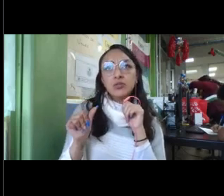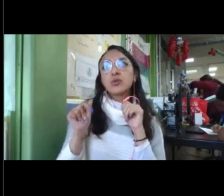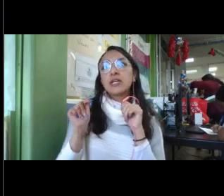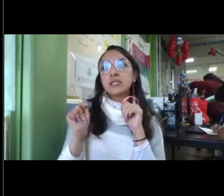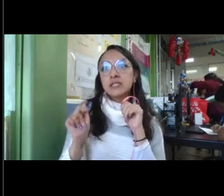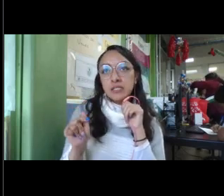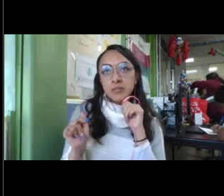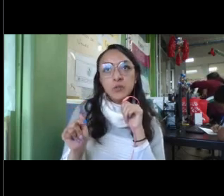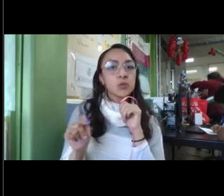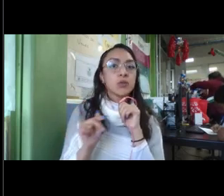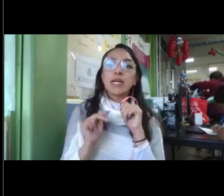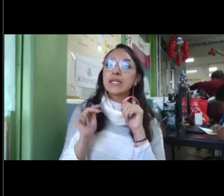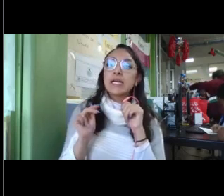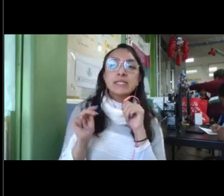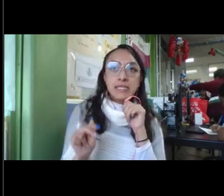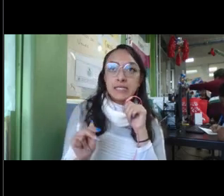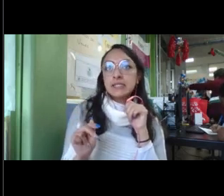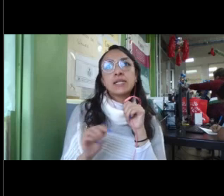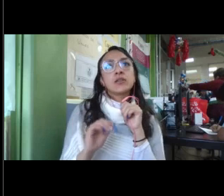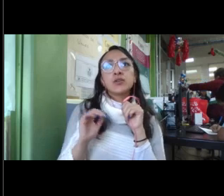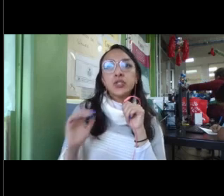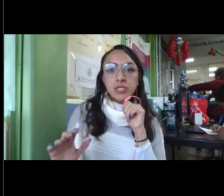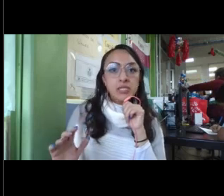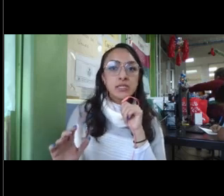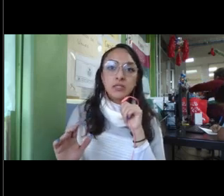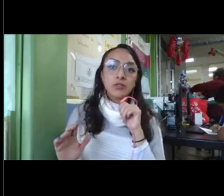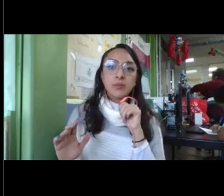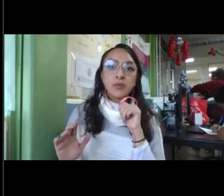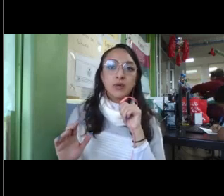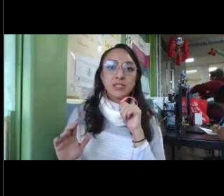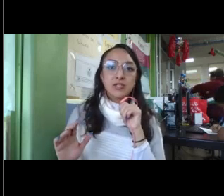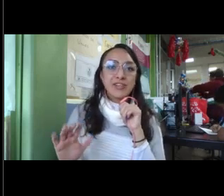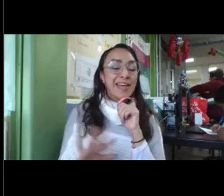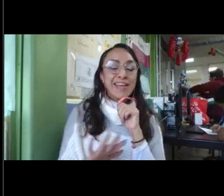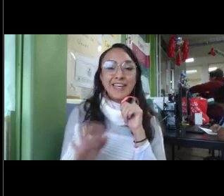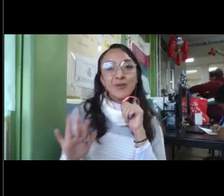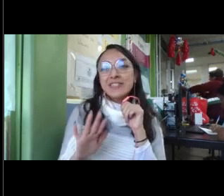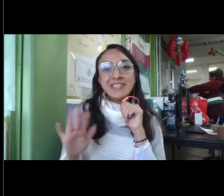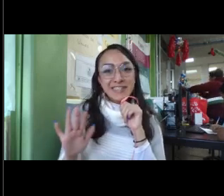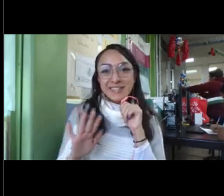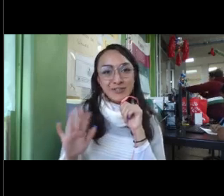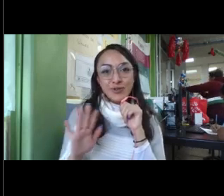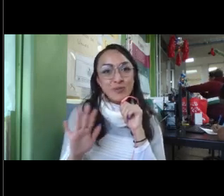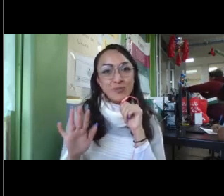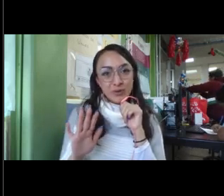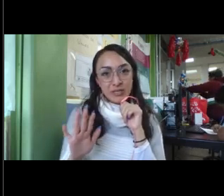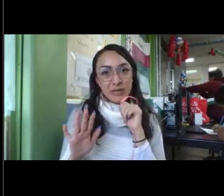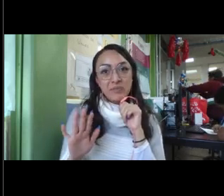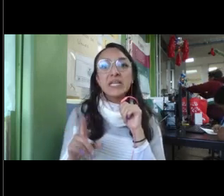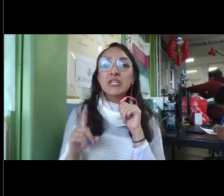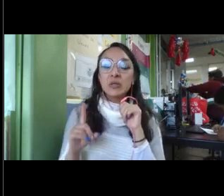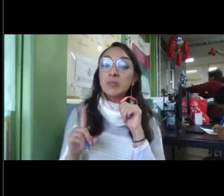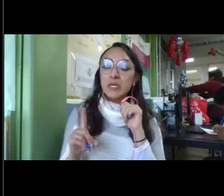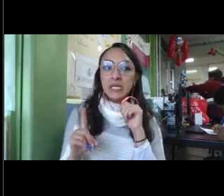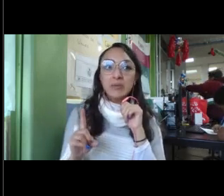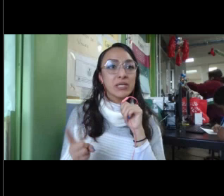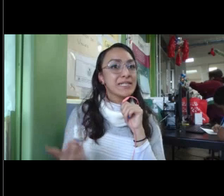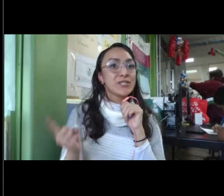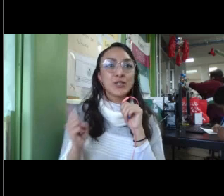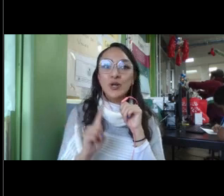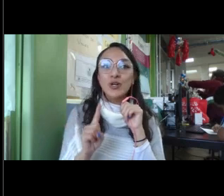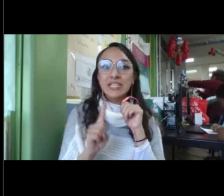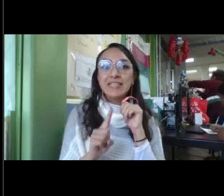sin mayúsculas, sin minúsculas, sin acentos, sin signos de puntuación. En lengua de señas eso no importa. Y no